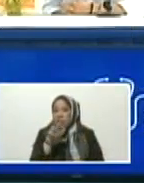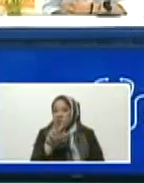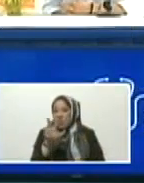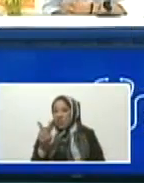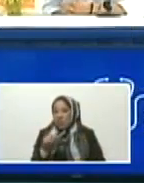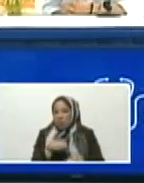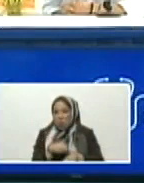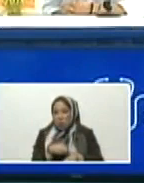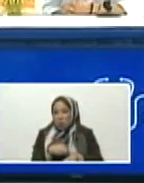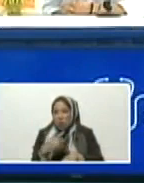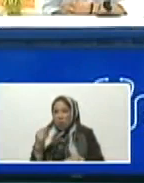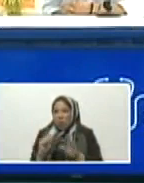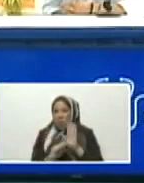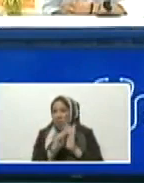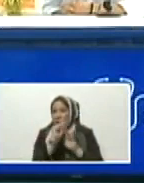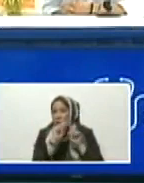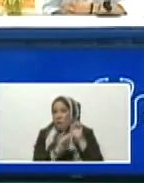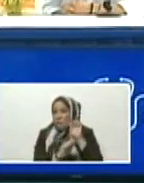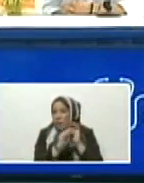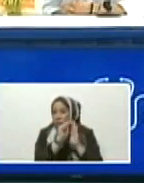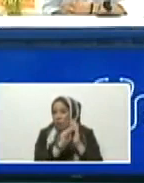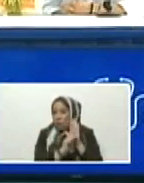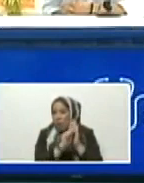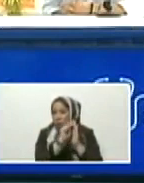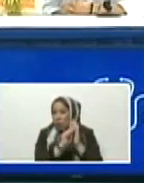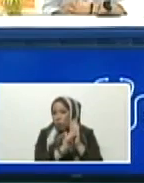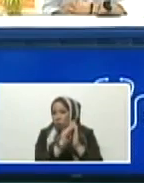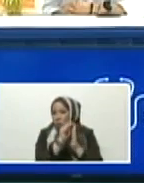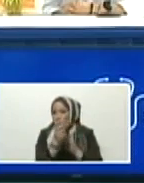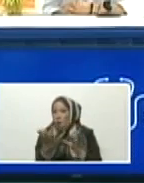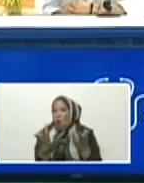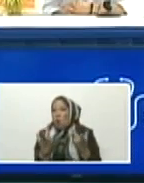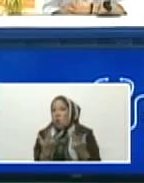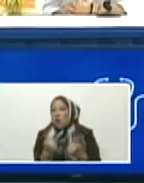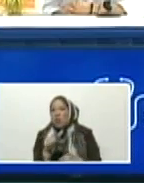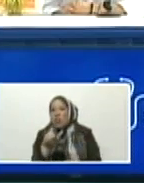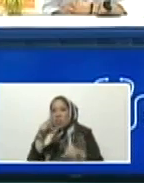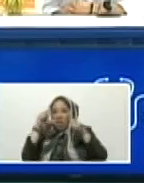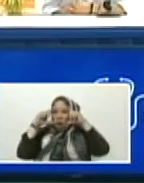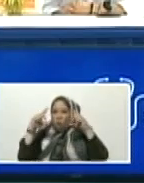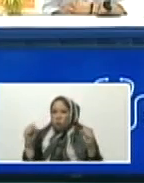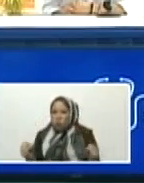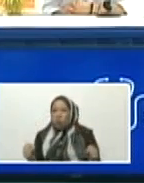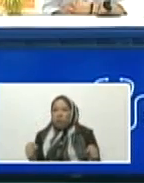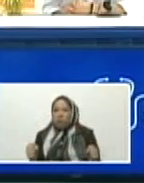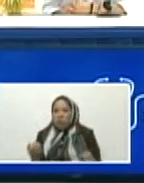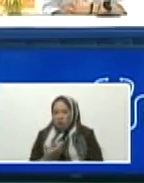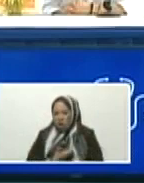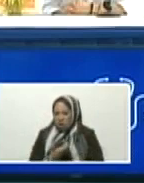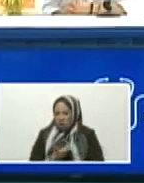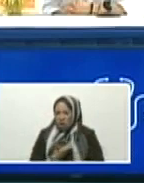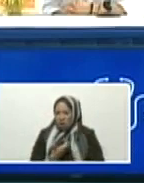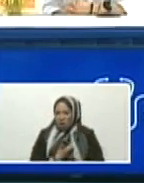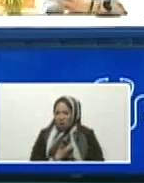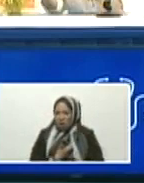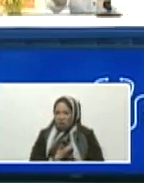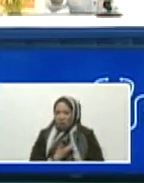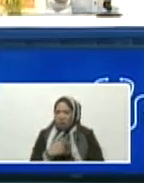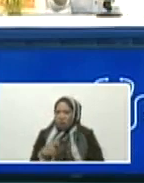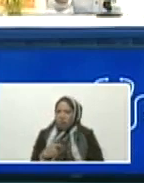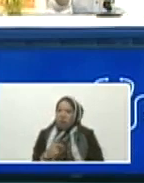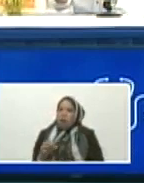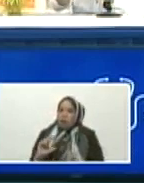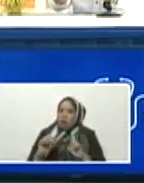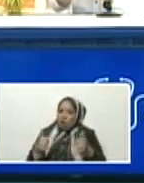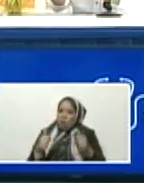¿verdad? ¿Qué me dicen los expertos? ¿Ah? El alcalde Castañeda. Vamos a dar la palabra al alcalde, ¿vale?